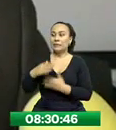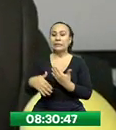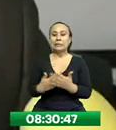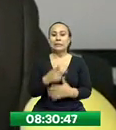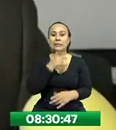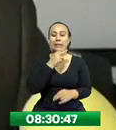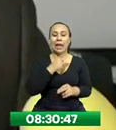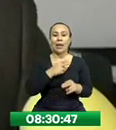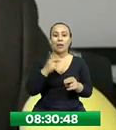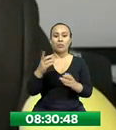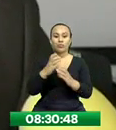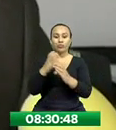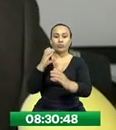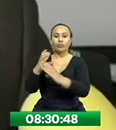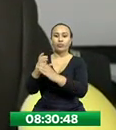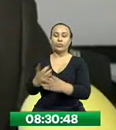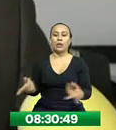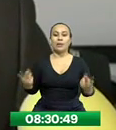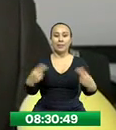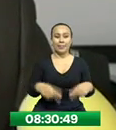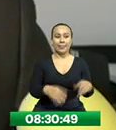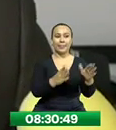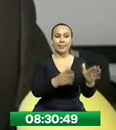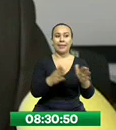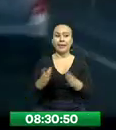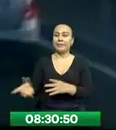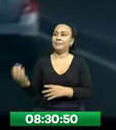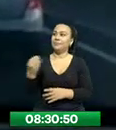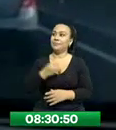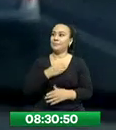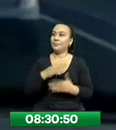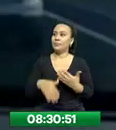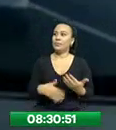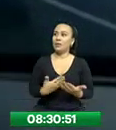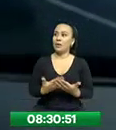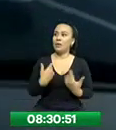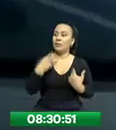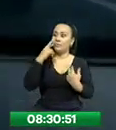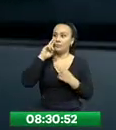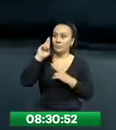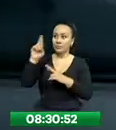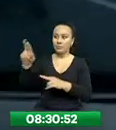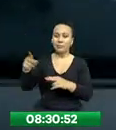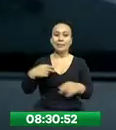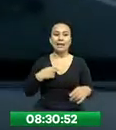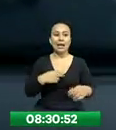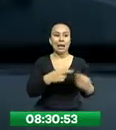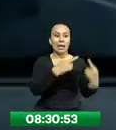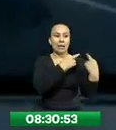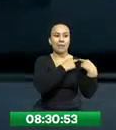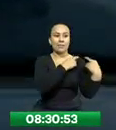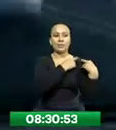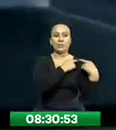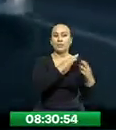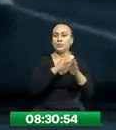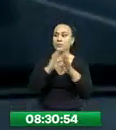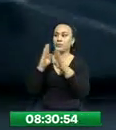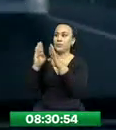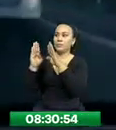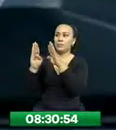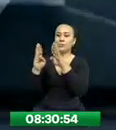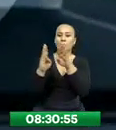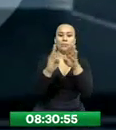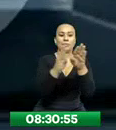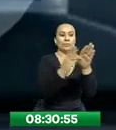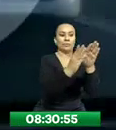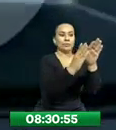La Cela, el que tiene mayor índice de responsabilidad, tras el volante le suspendieron por 30 días y